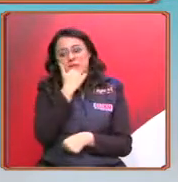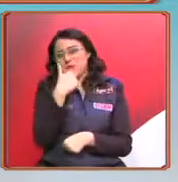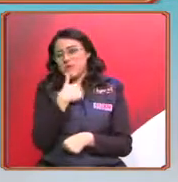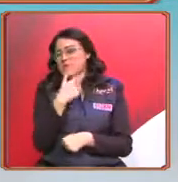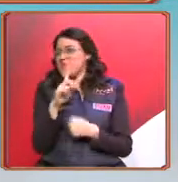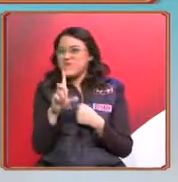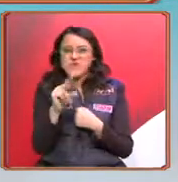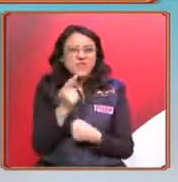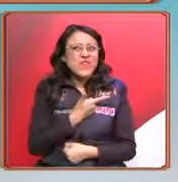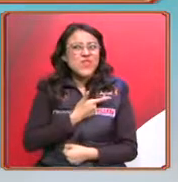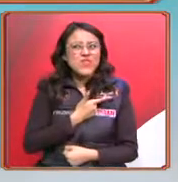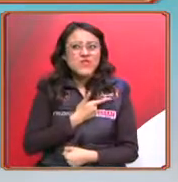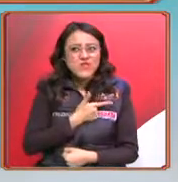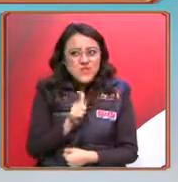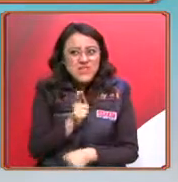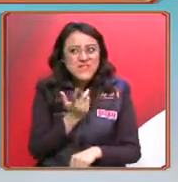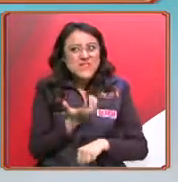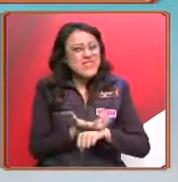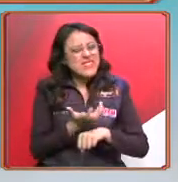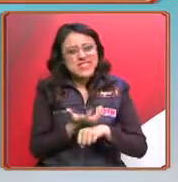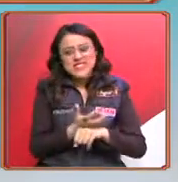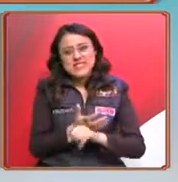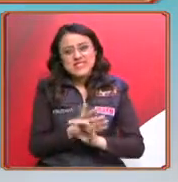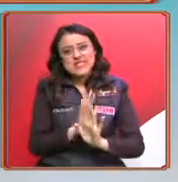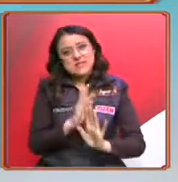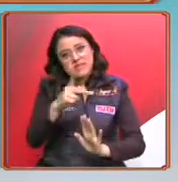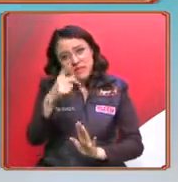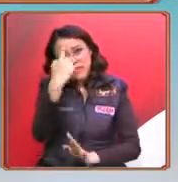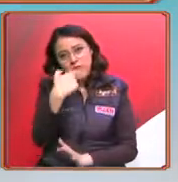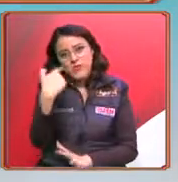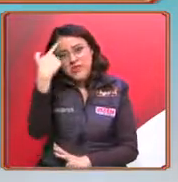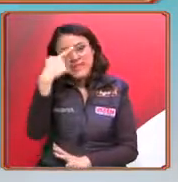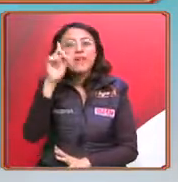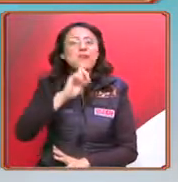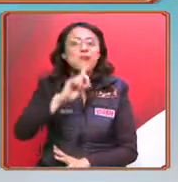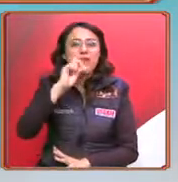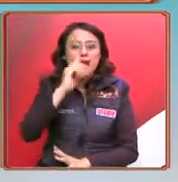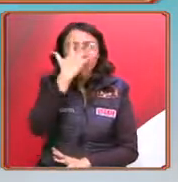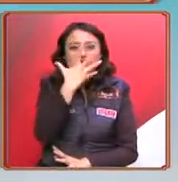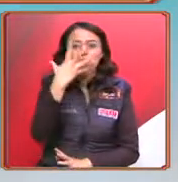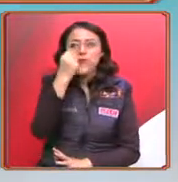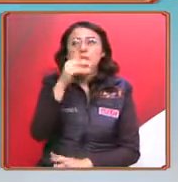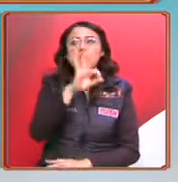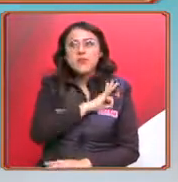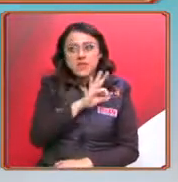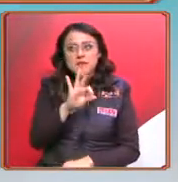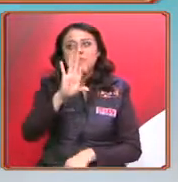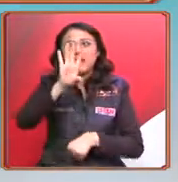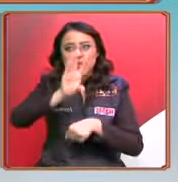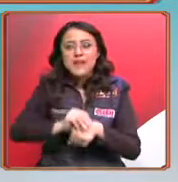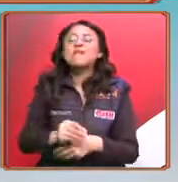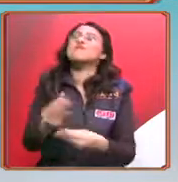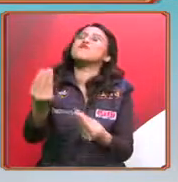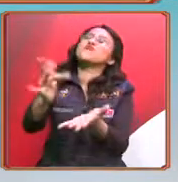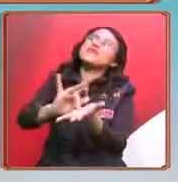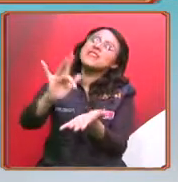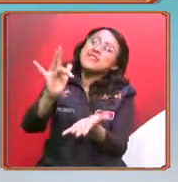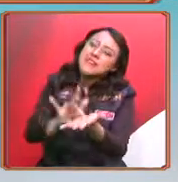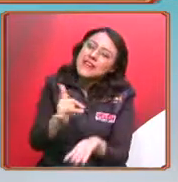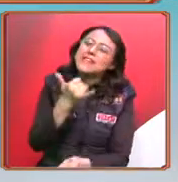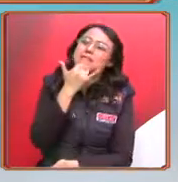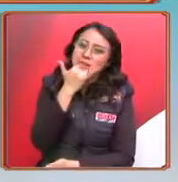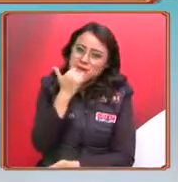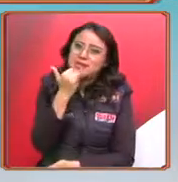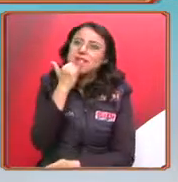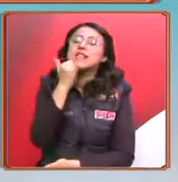con los americanistas casado, pero a la belleza de Renata se le perdona ese pequeño defecto. Bien. Muchísimas gracias. Y sí se